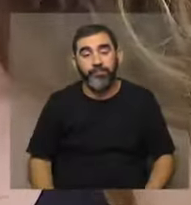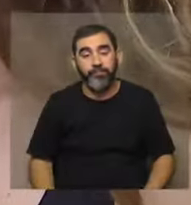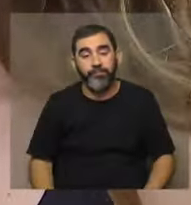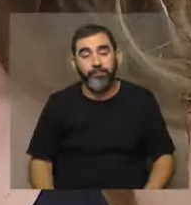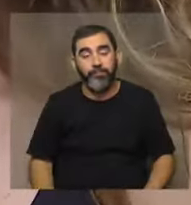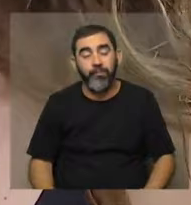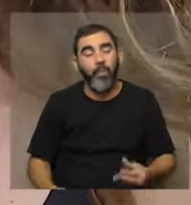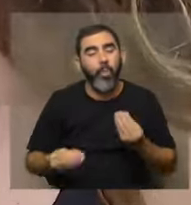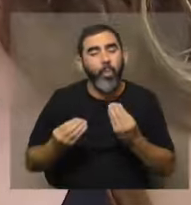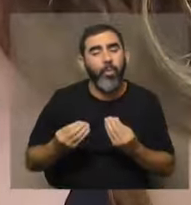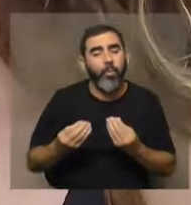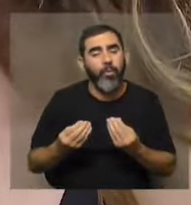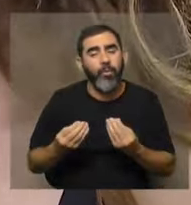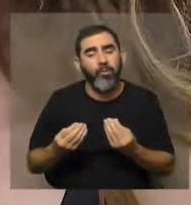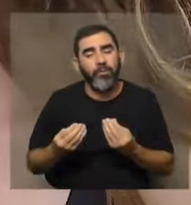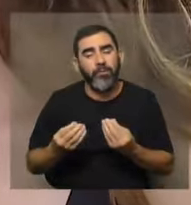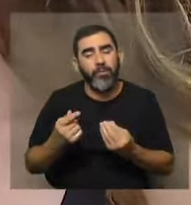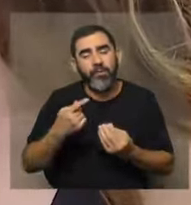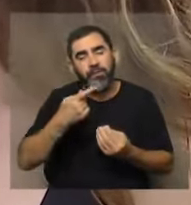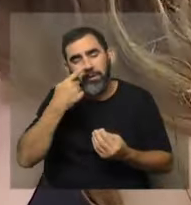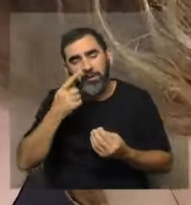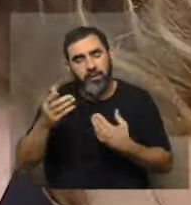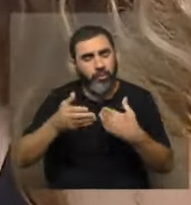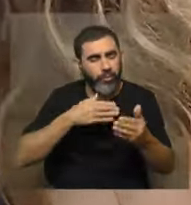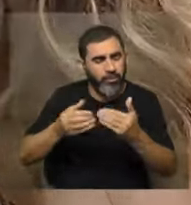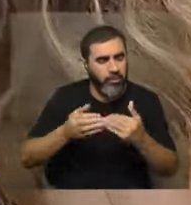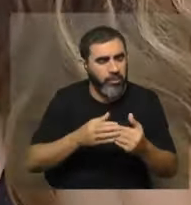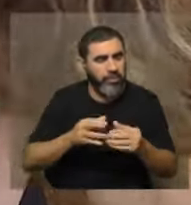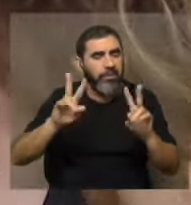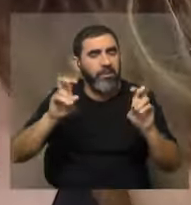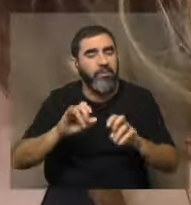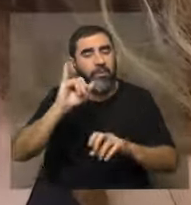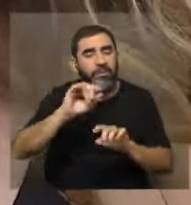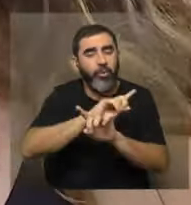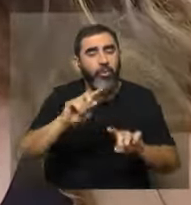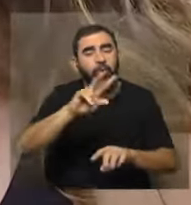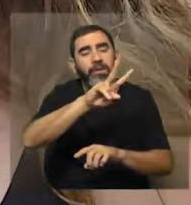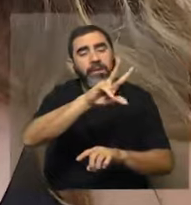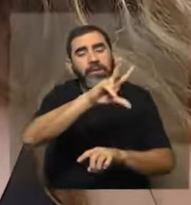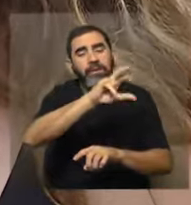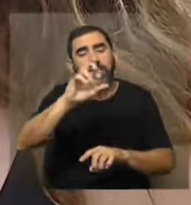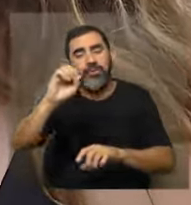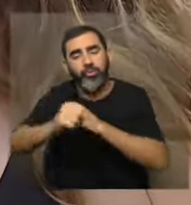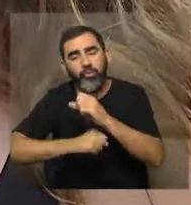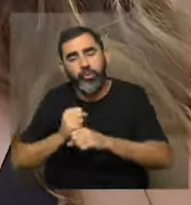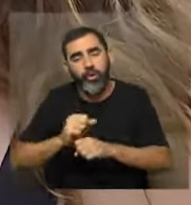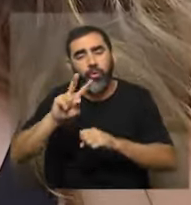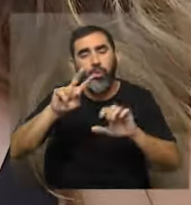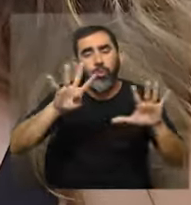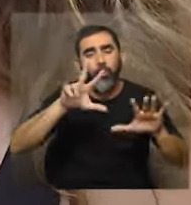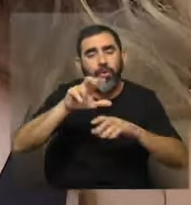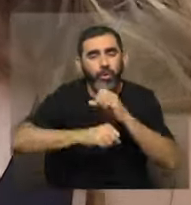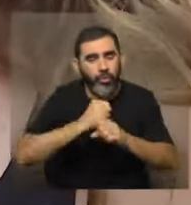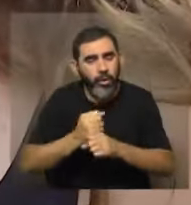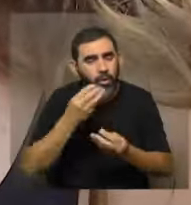preguntarte cómo vivís si le das trascendencia no esta polémica que se arma por si son los 300 los 298 cómo te llega